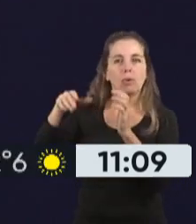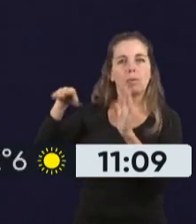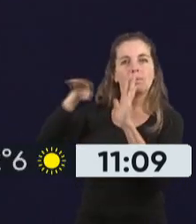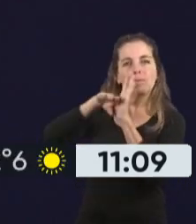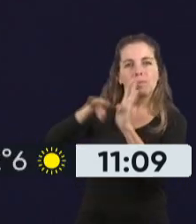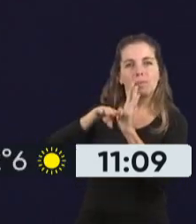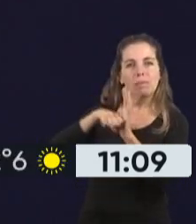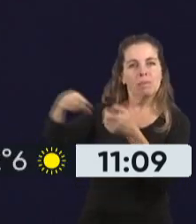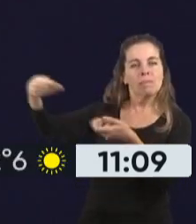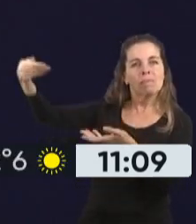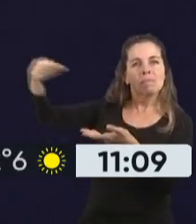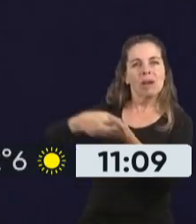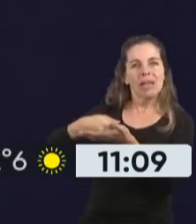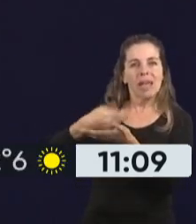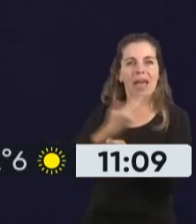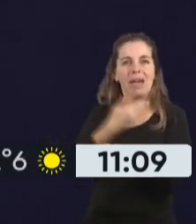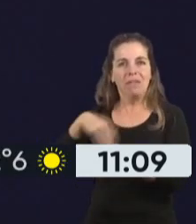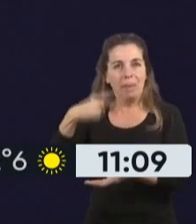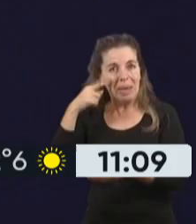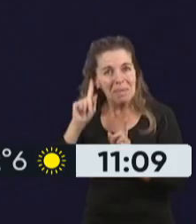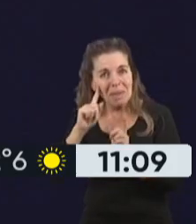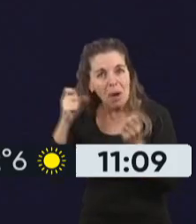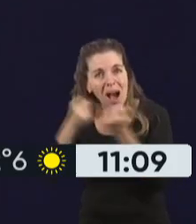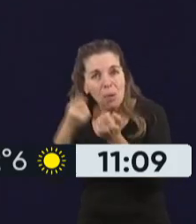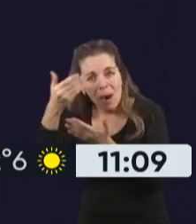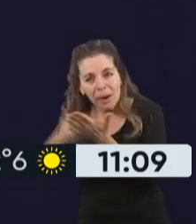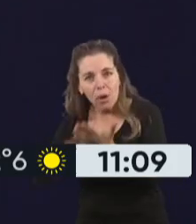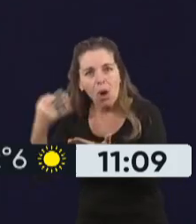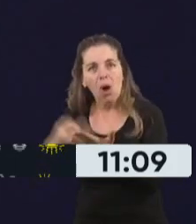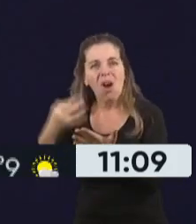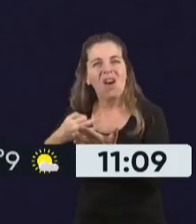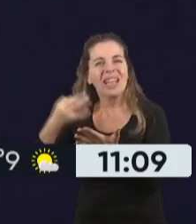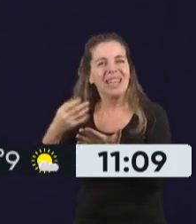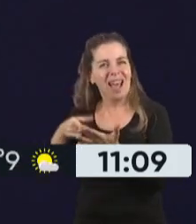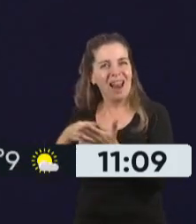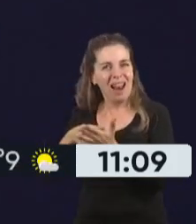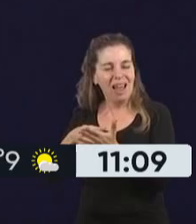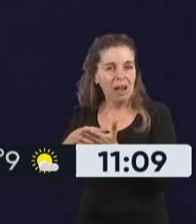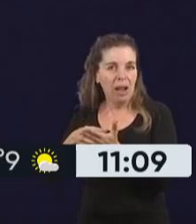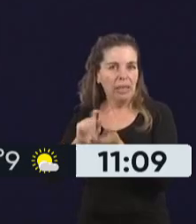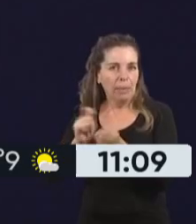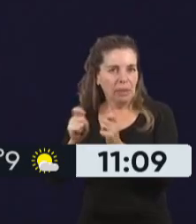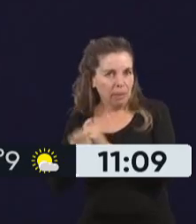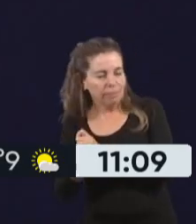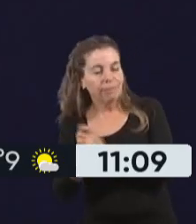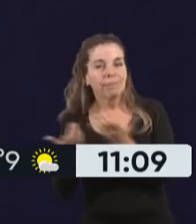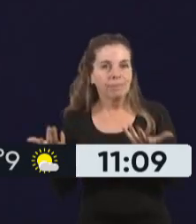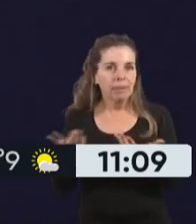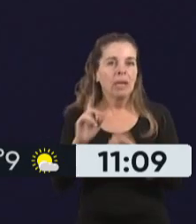o marcadas en el acuerdo original que estamos rediscutiendo, sino